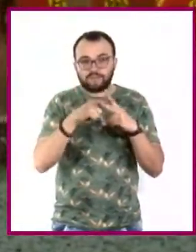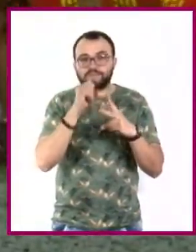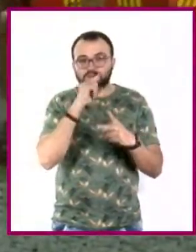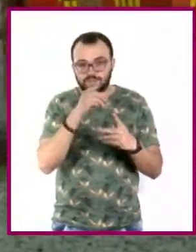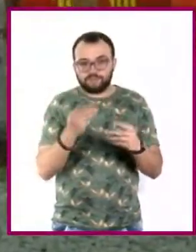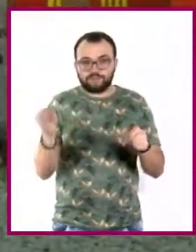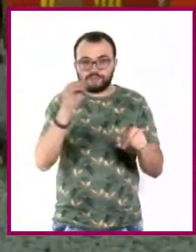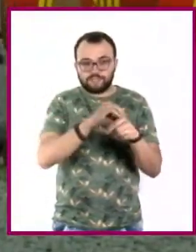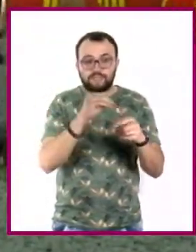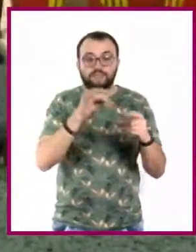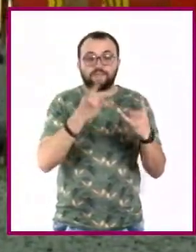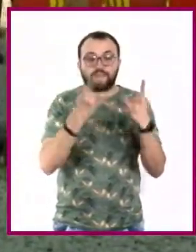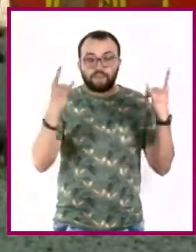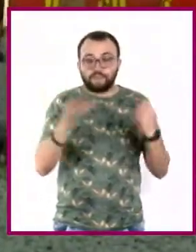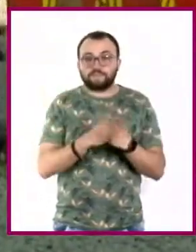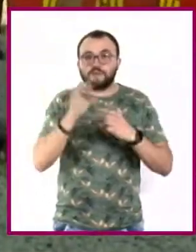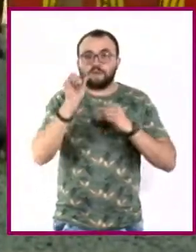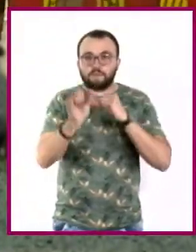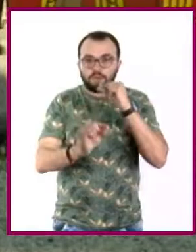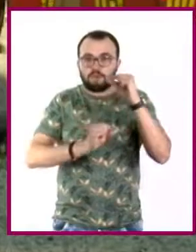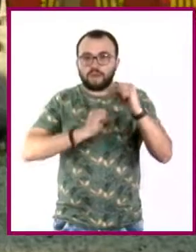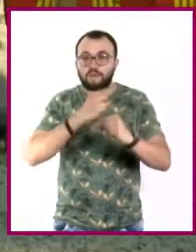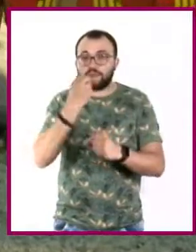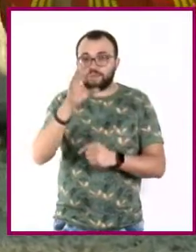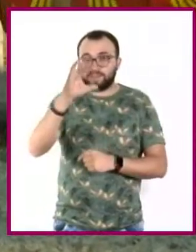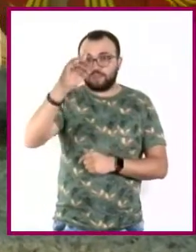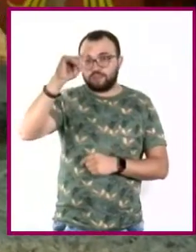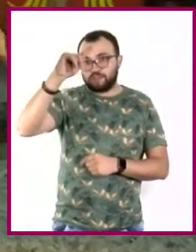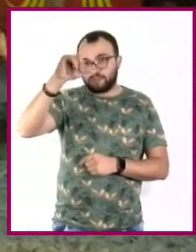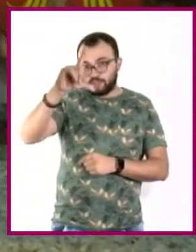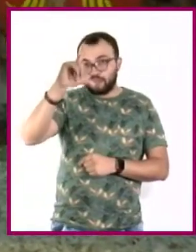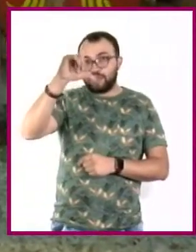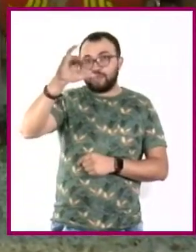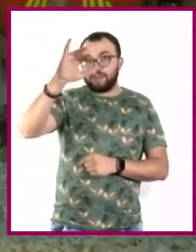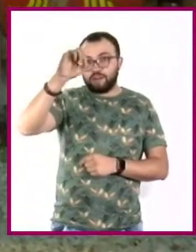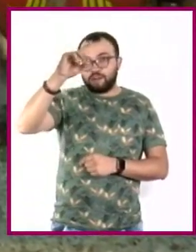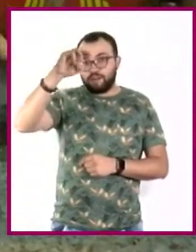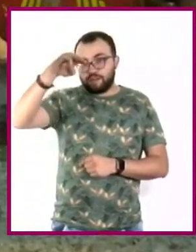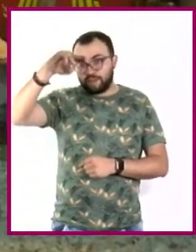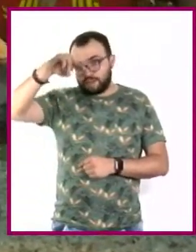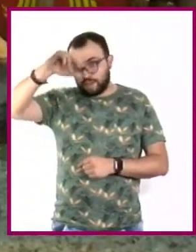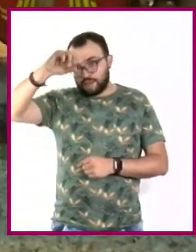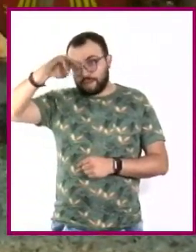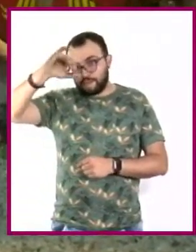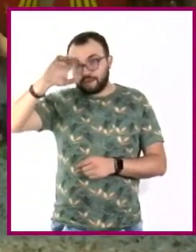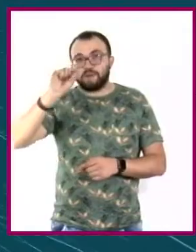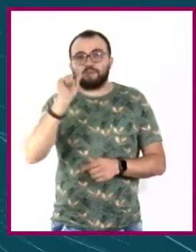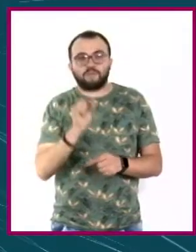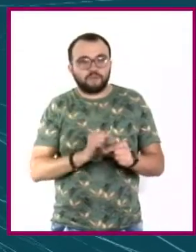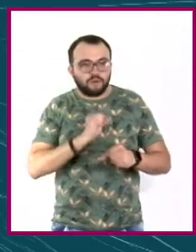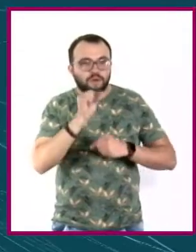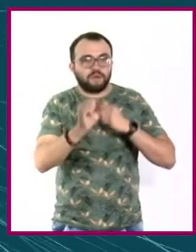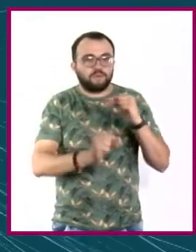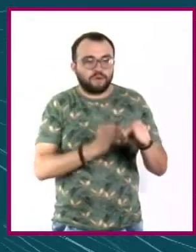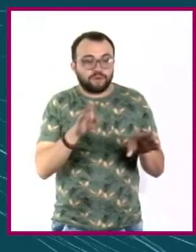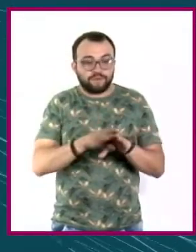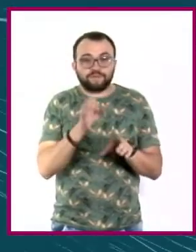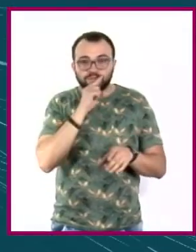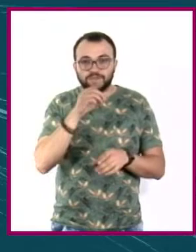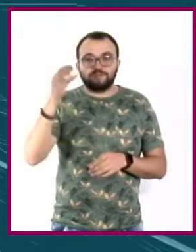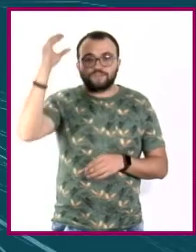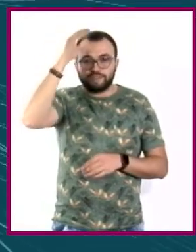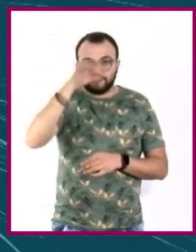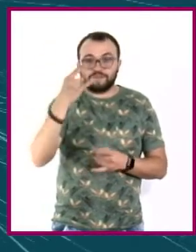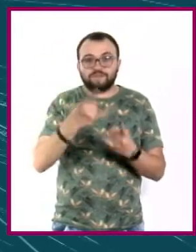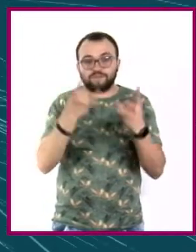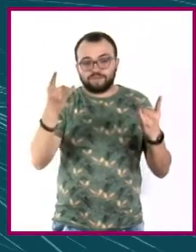Poco a poco, la cliodinámica ha ido ganando terreno entre otros científicos e historiadores. Claudio Schioffi